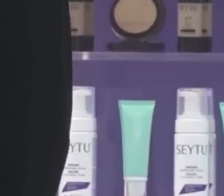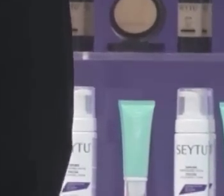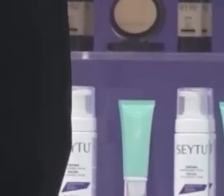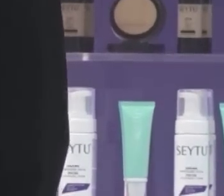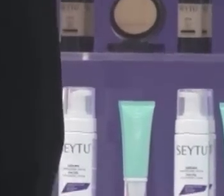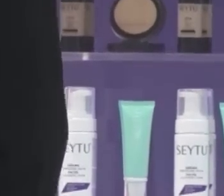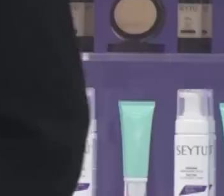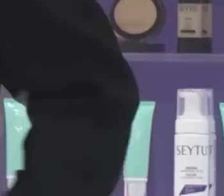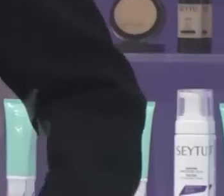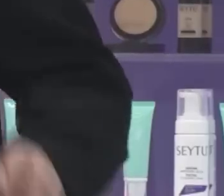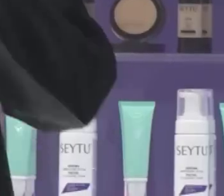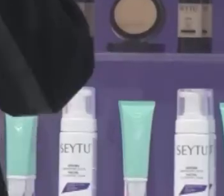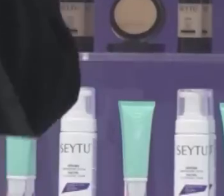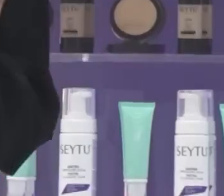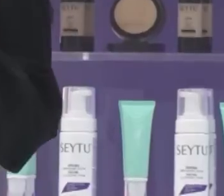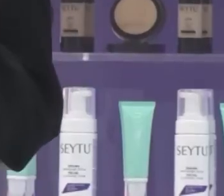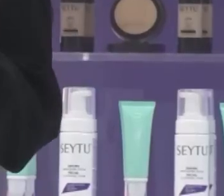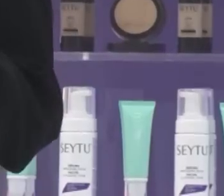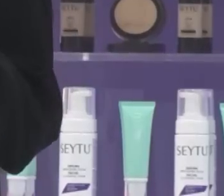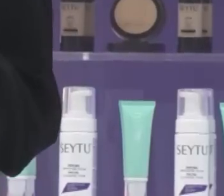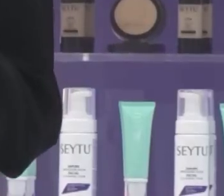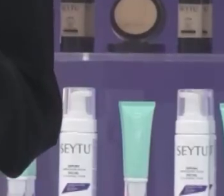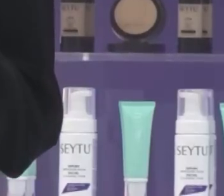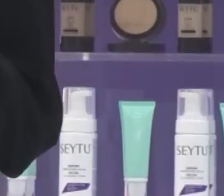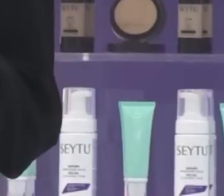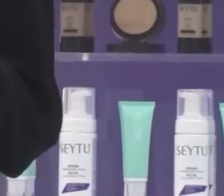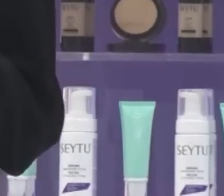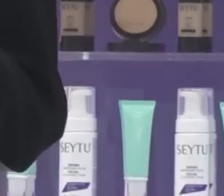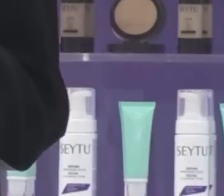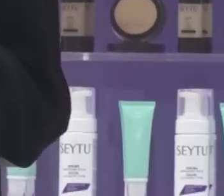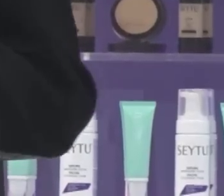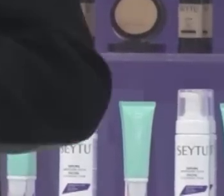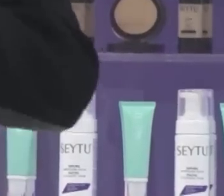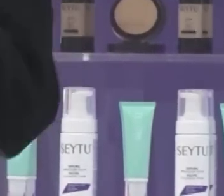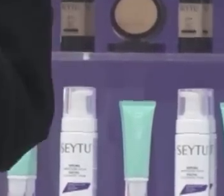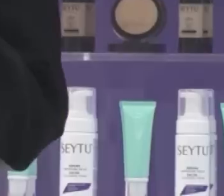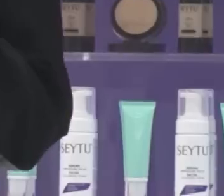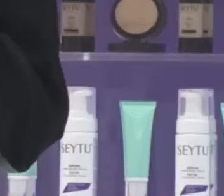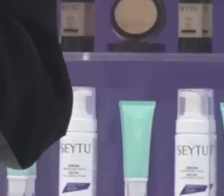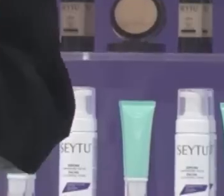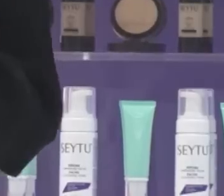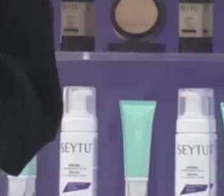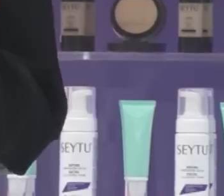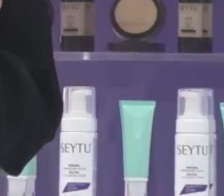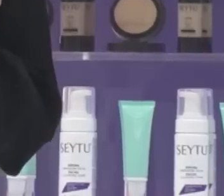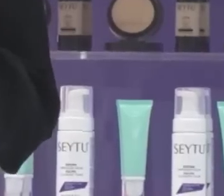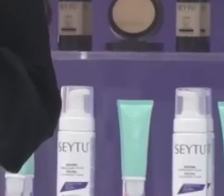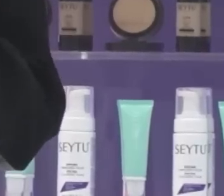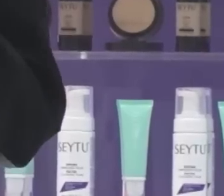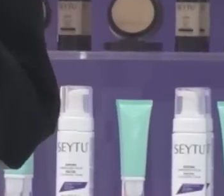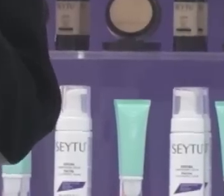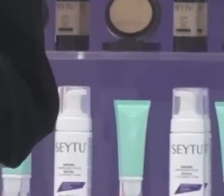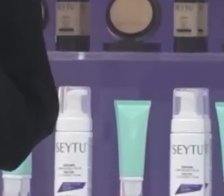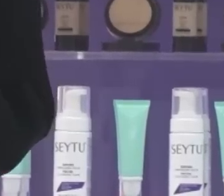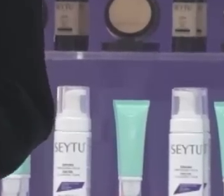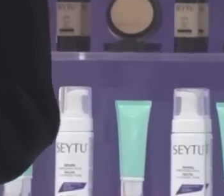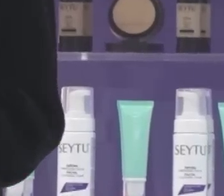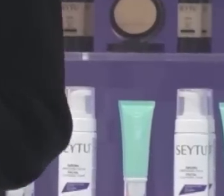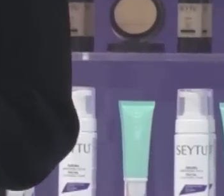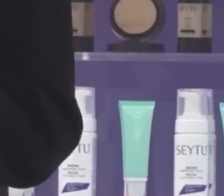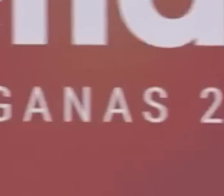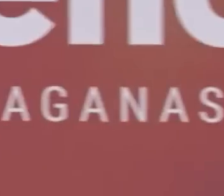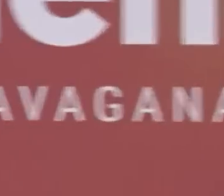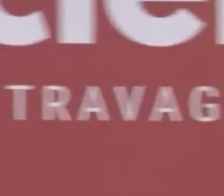un siguiente paso, para tener una arquitectura de nuestros sistemas y una red mucho más segura y mucho más